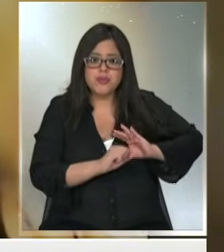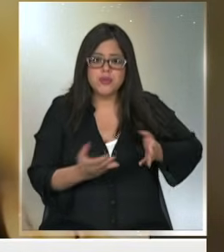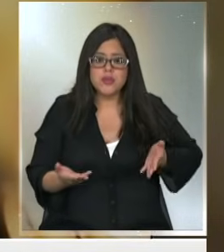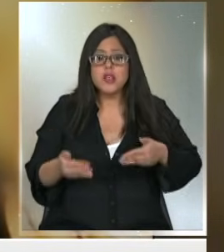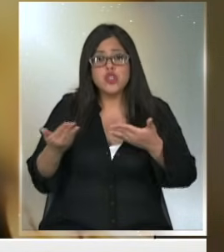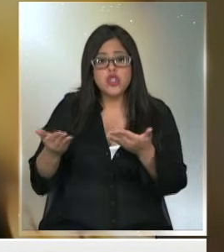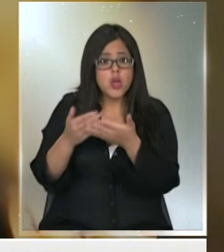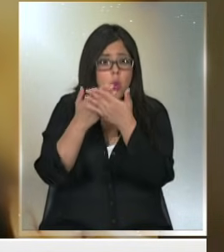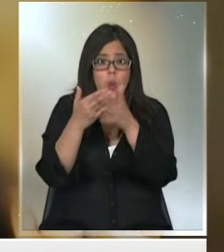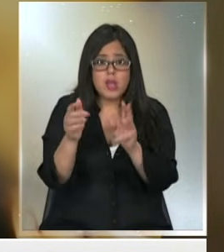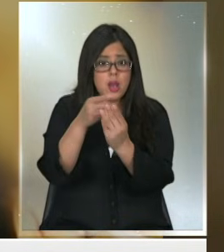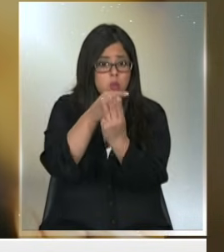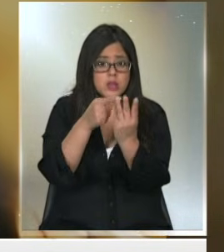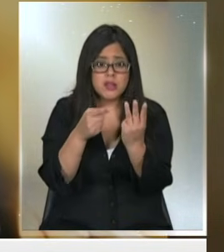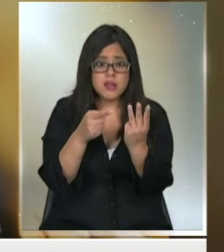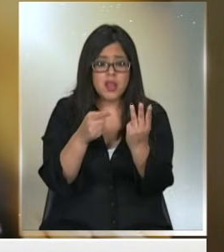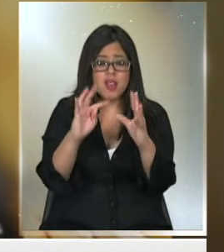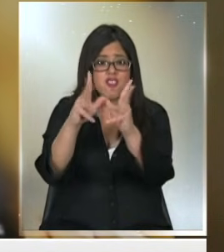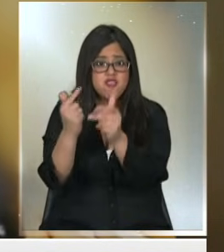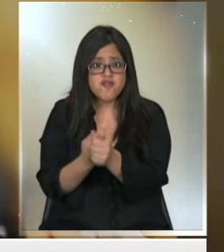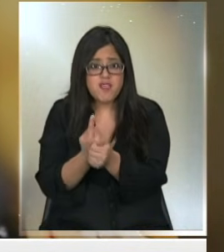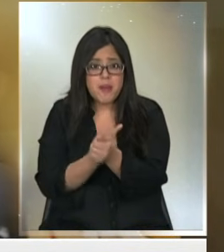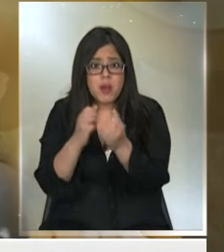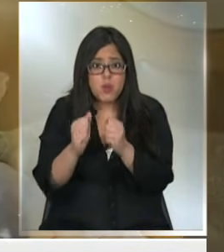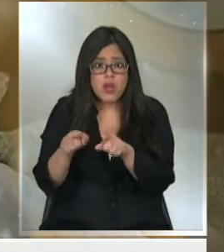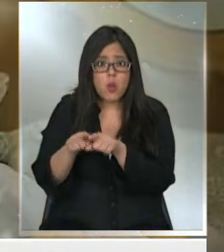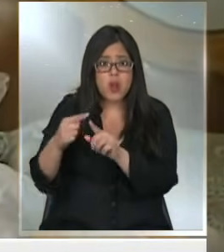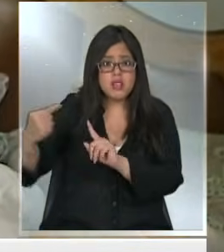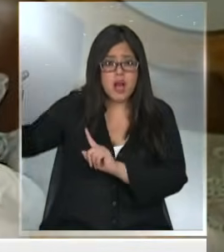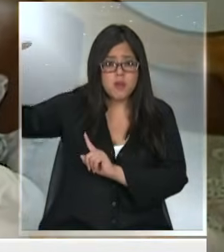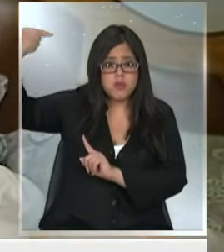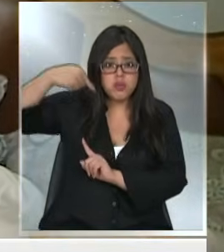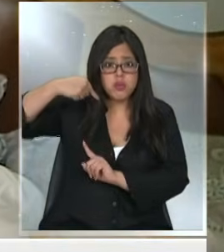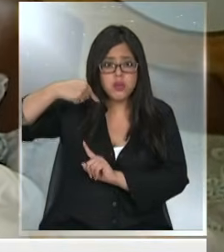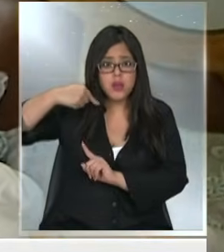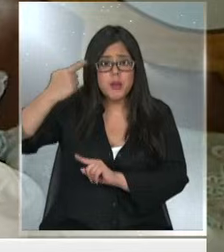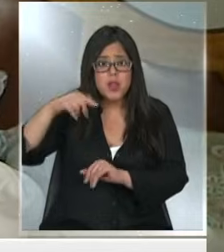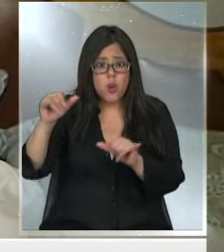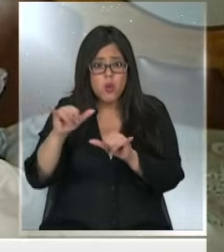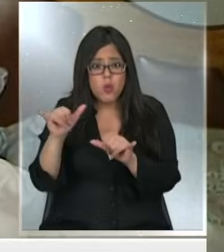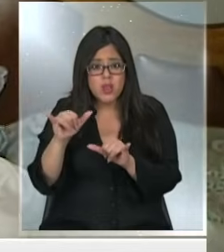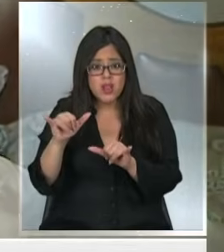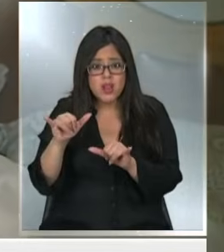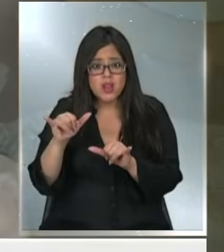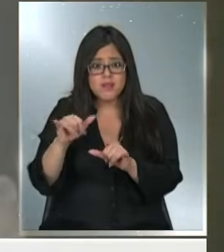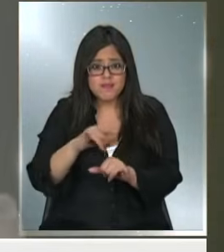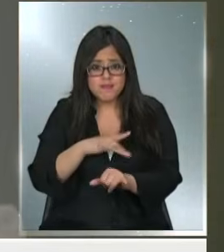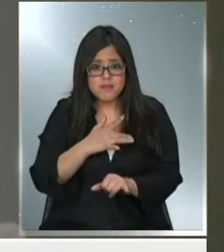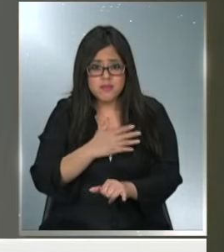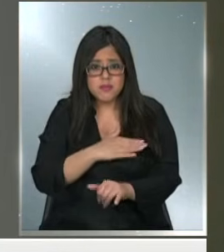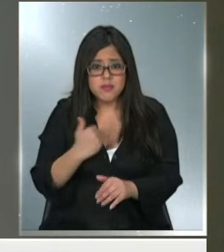a cualquiera de ustedes que están acá, toda tu familia le puede haber llegado... A cualquiera. Baltasar fue el que sacó la perpa. Sí.